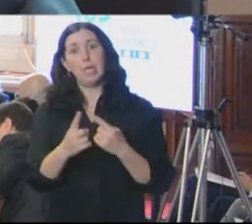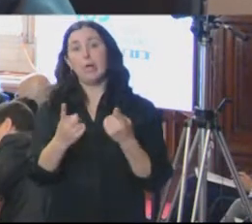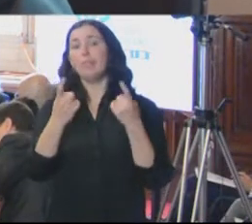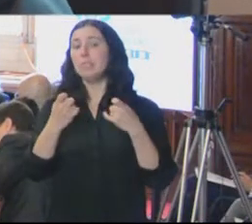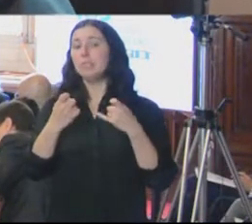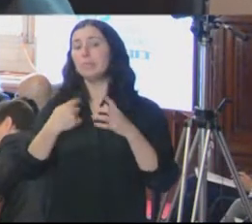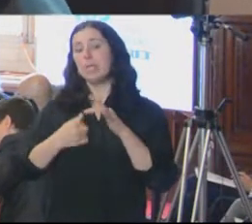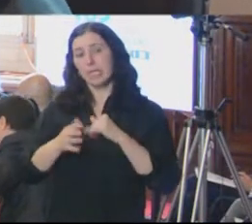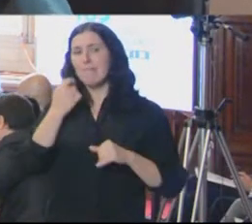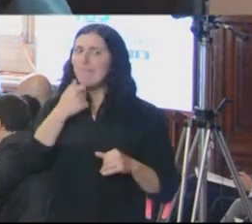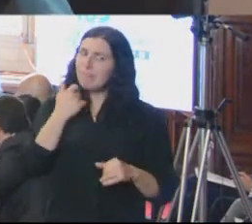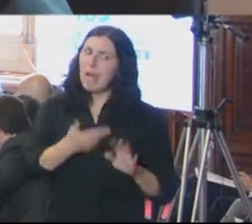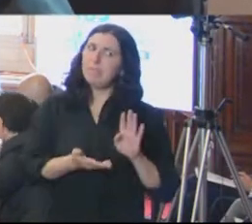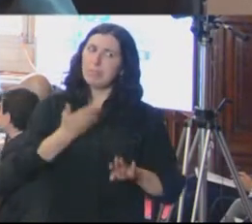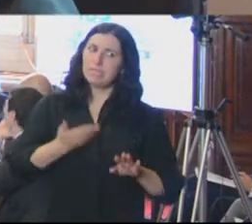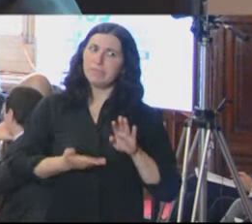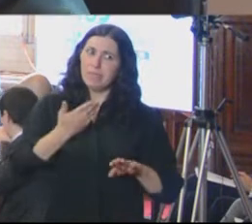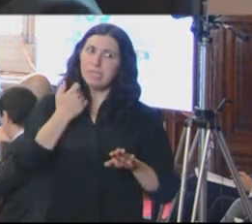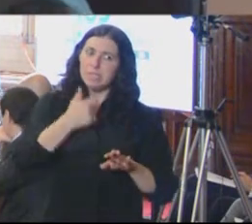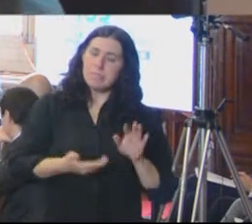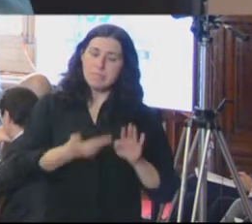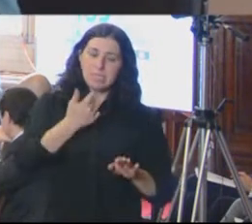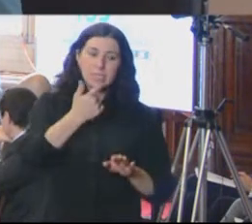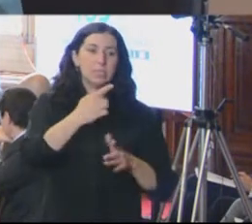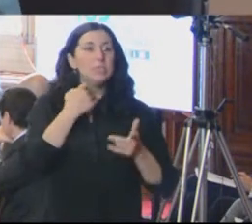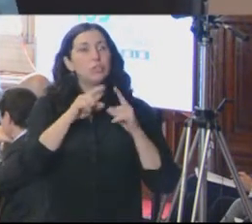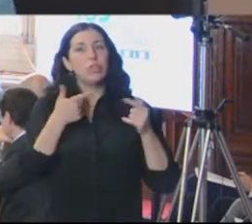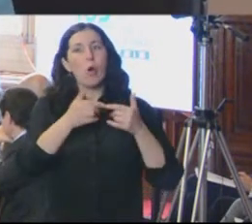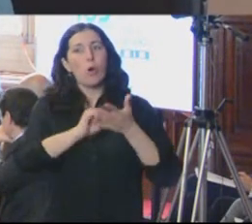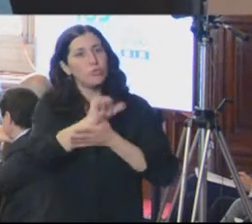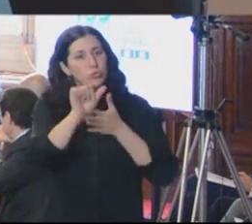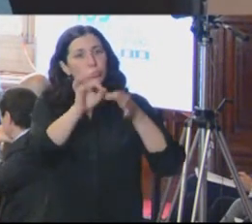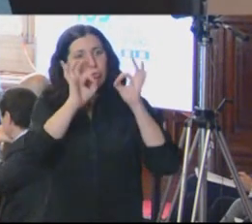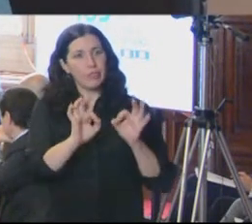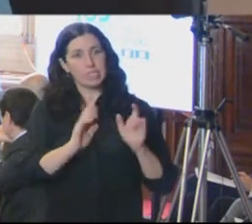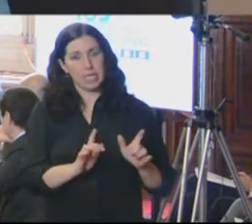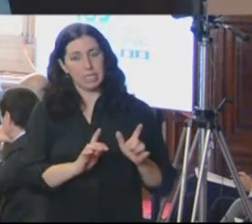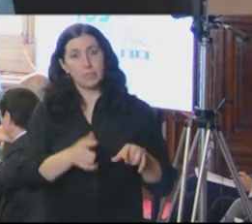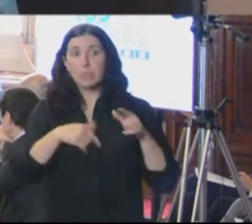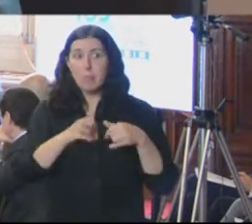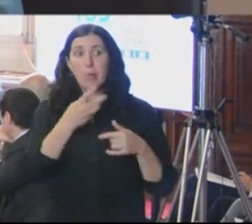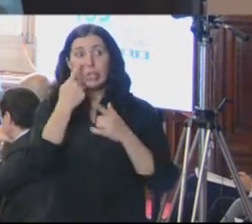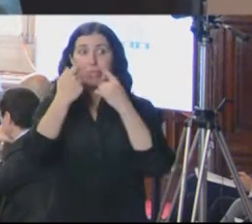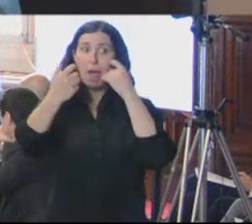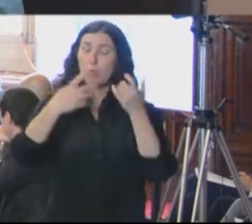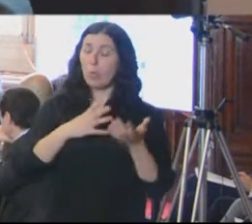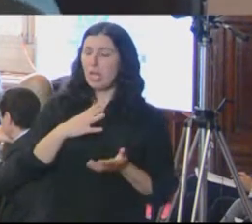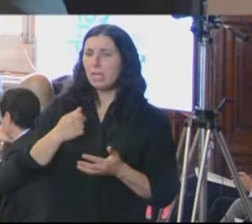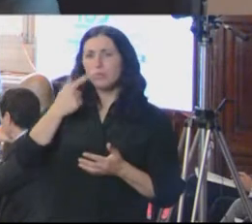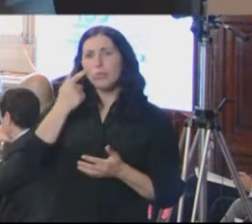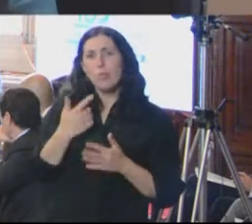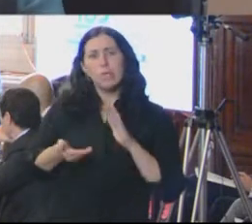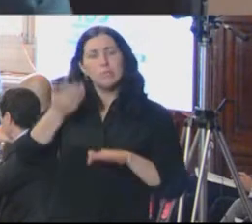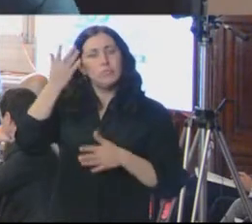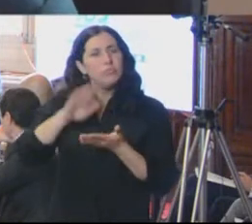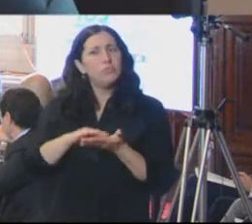parecían insuficientes en el sentido de que pues hay un alto número incluso de